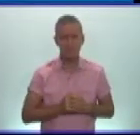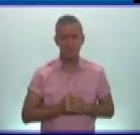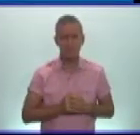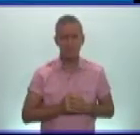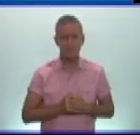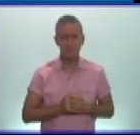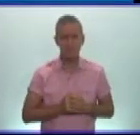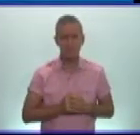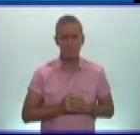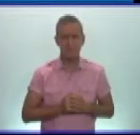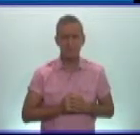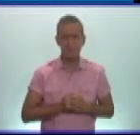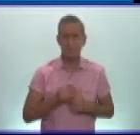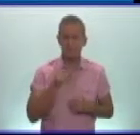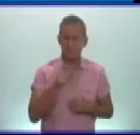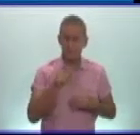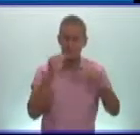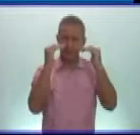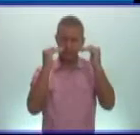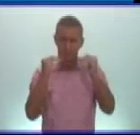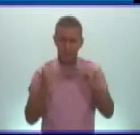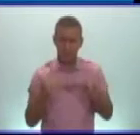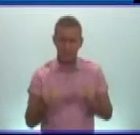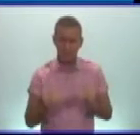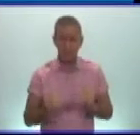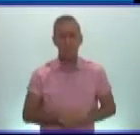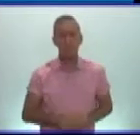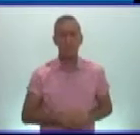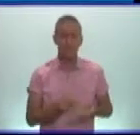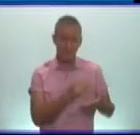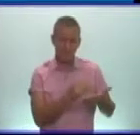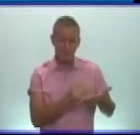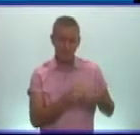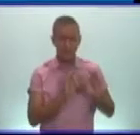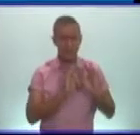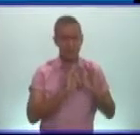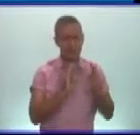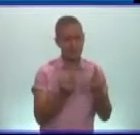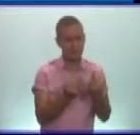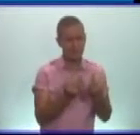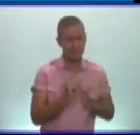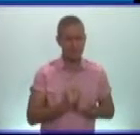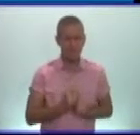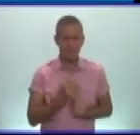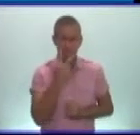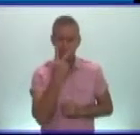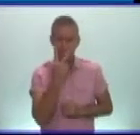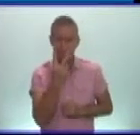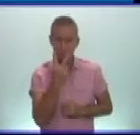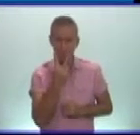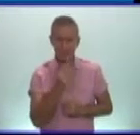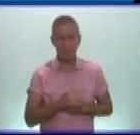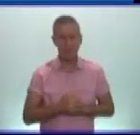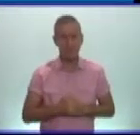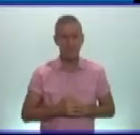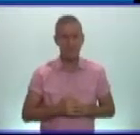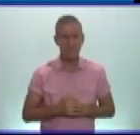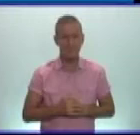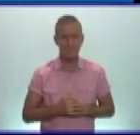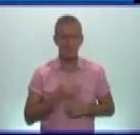Esta es la estructura, el esquema de la carta familiar. Vamos entonces a ver